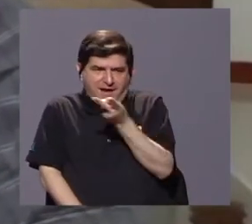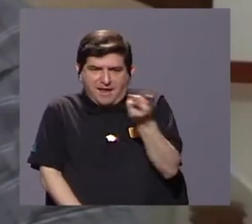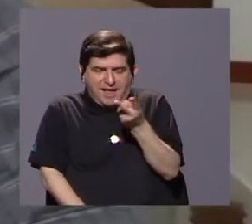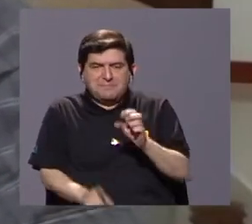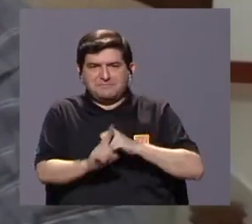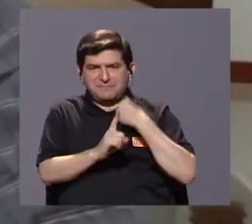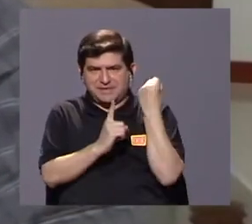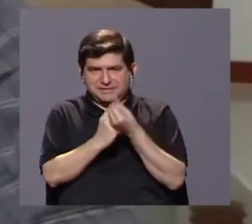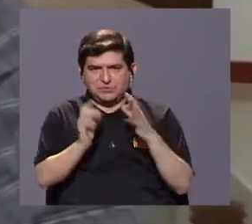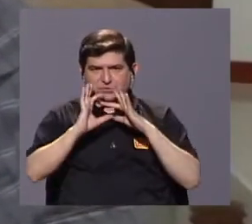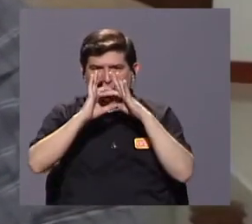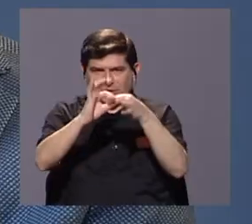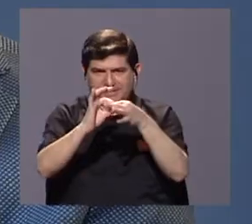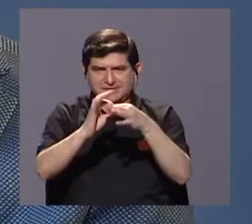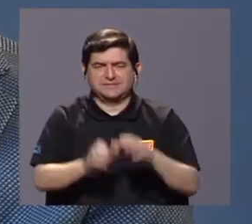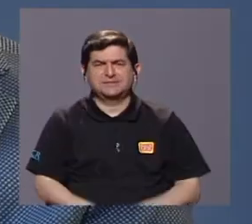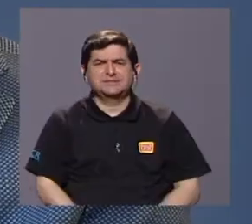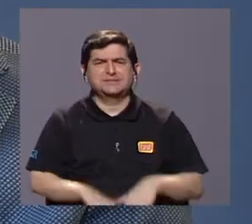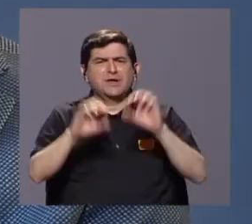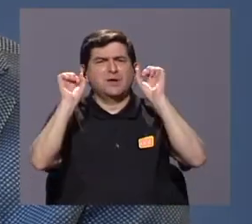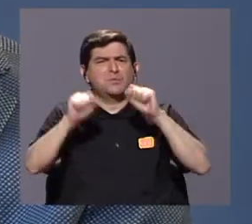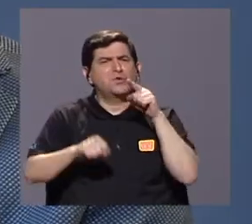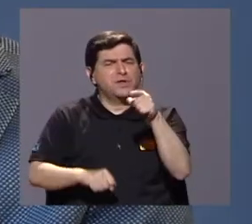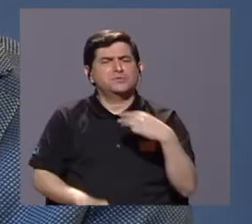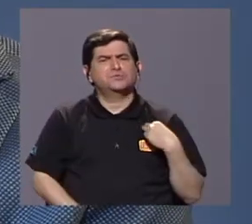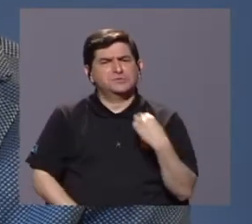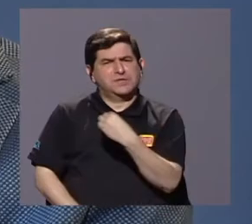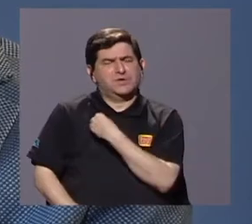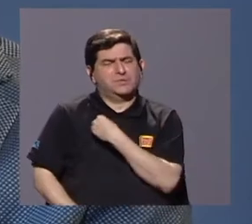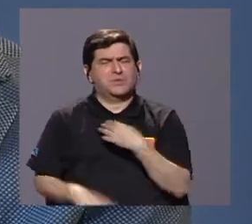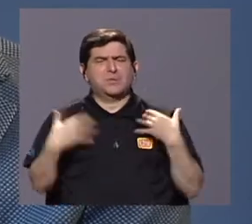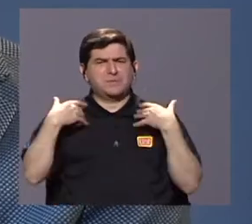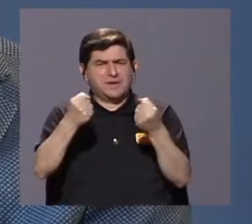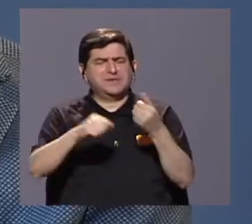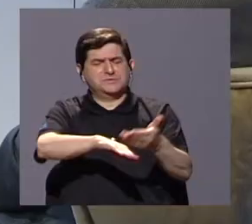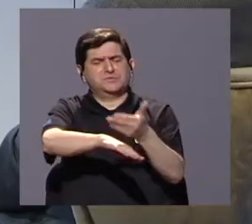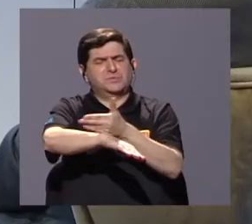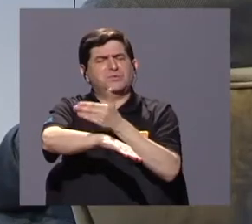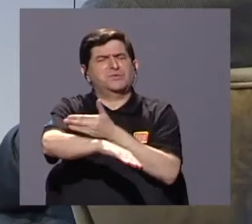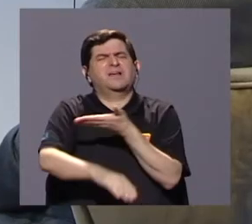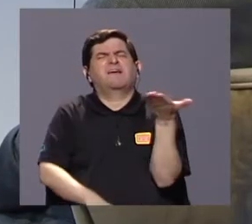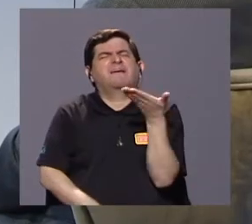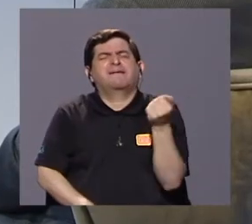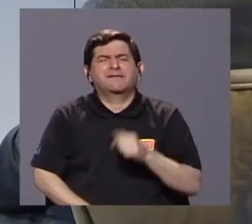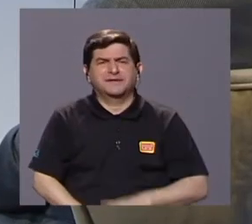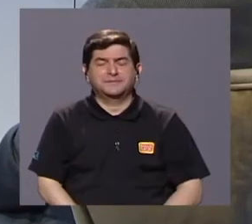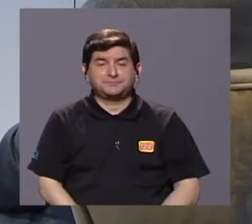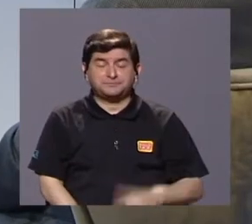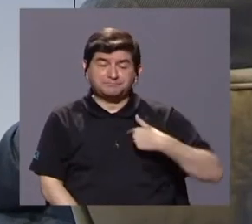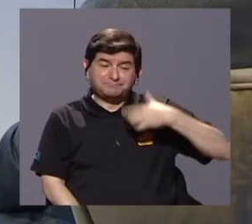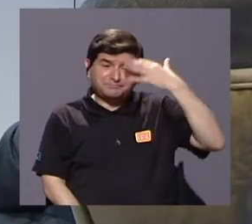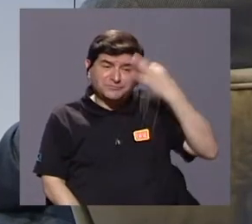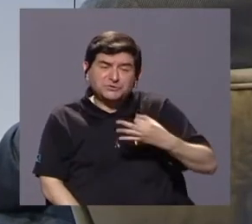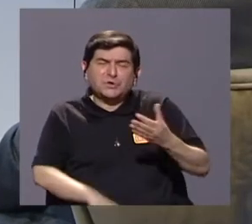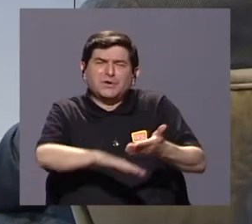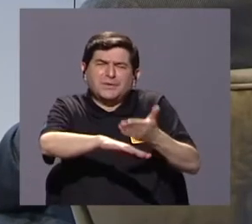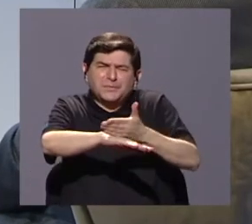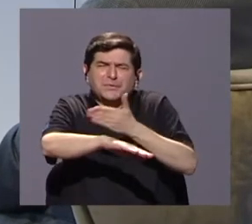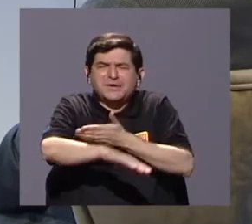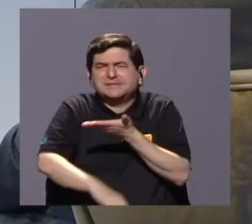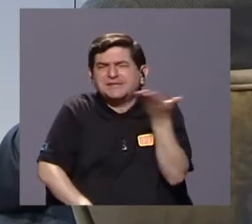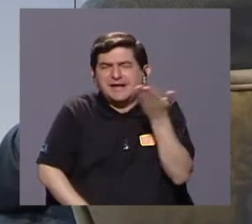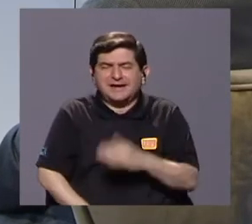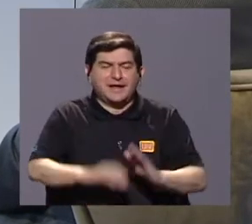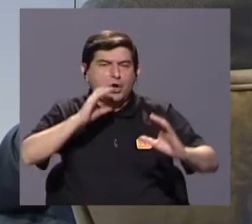de la misma moneda. ¿Qué podría mejorar usted como ministro de Salud, Juan José? Yo creo que lo que se podría mejorar es